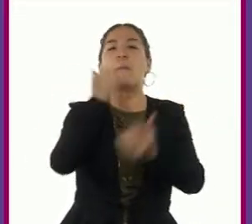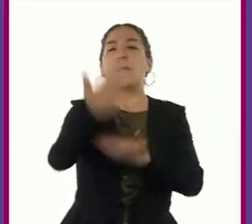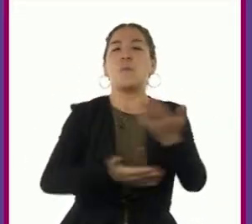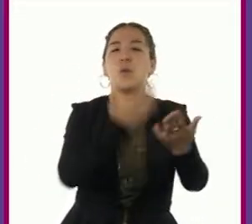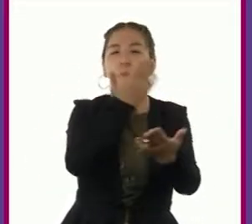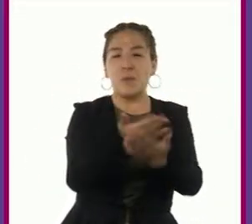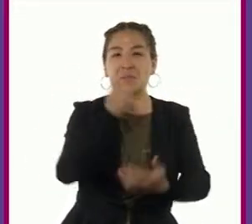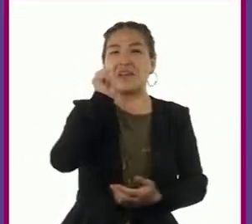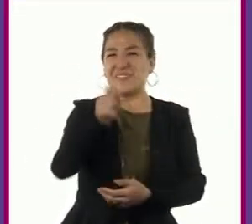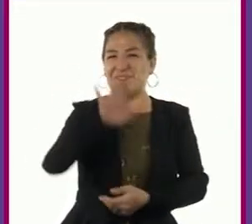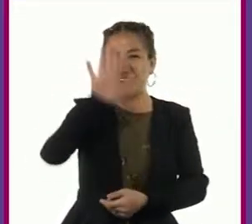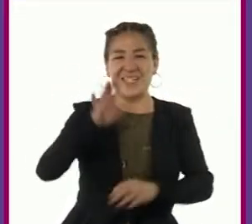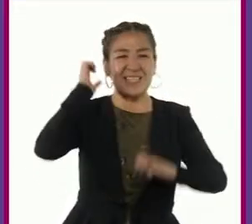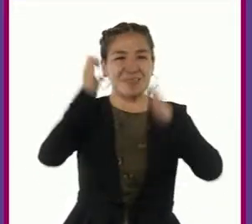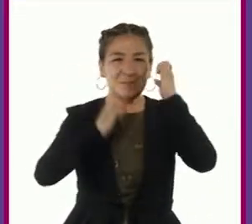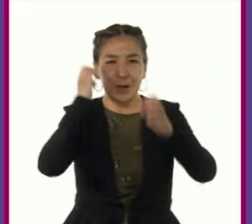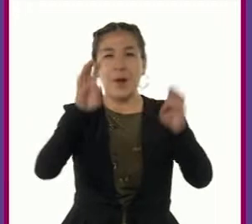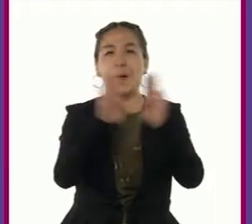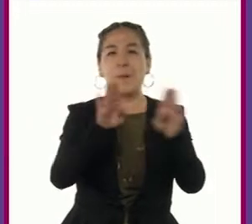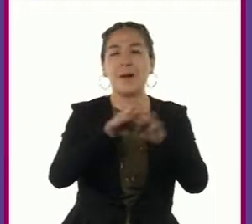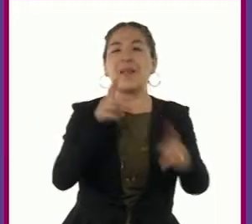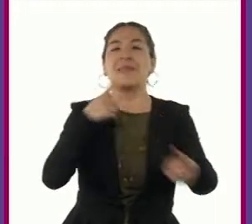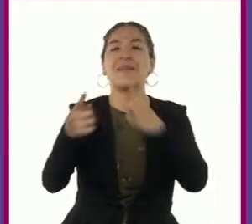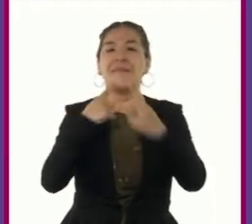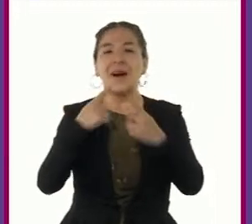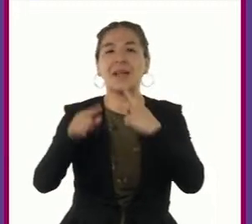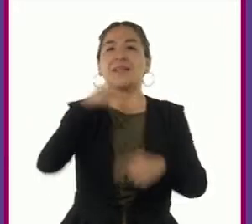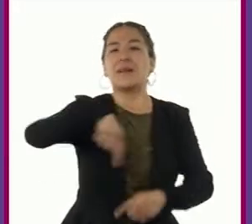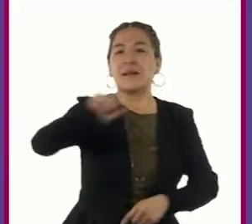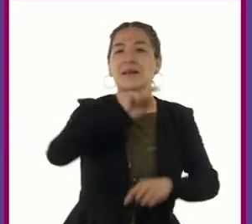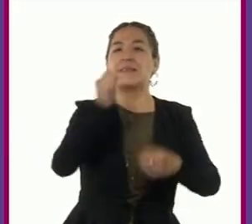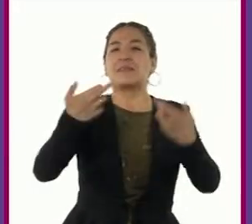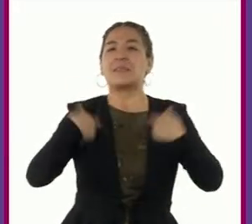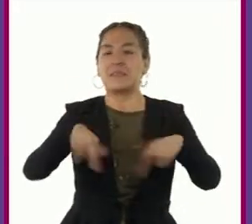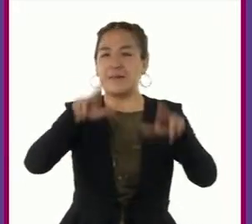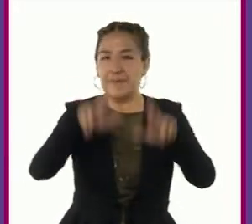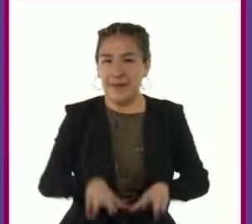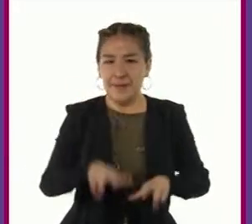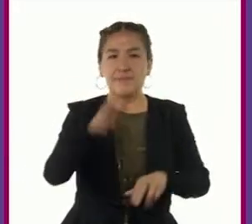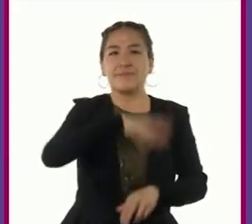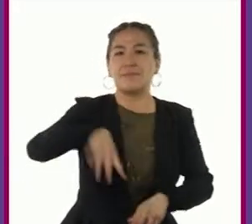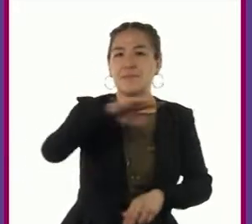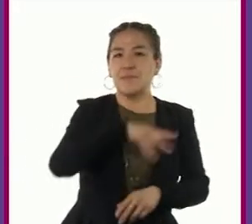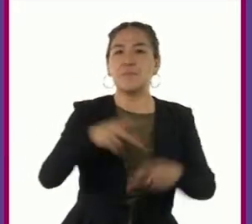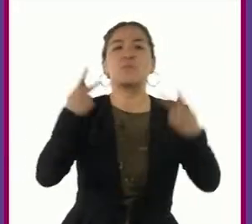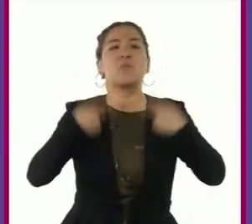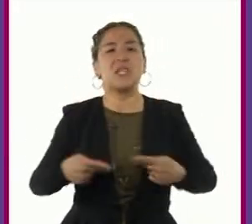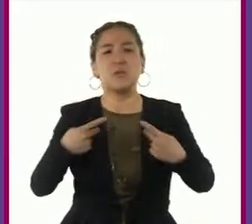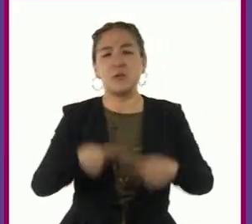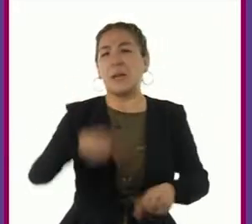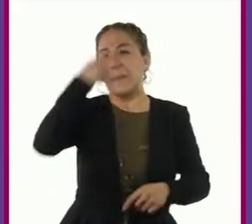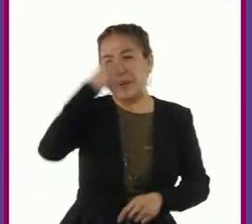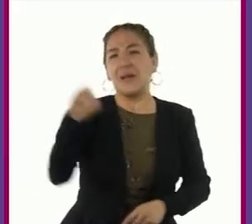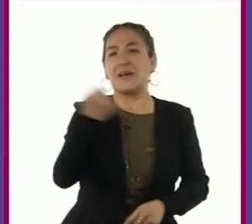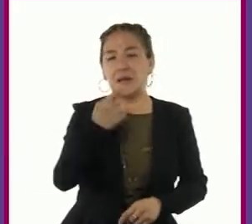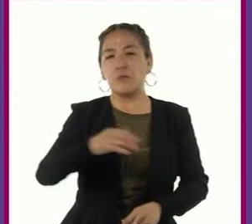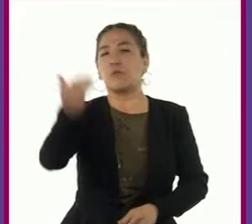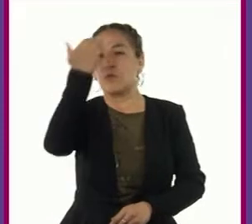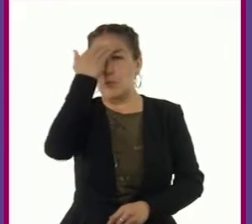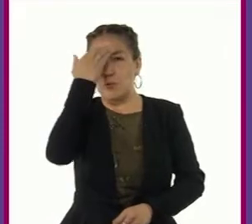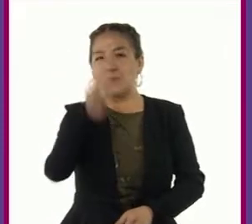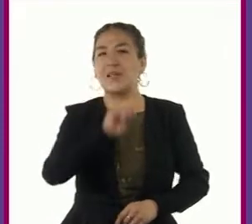gran exposición y se organizaban debates entre los representantes de cada planilla, siempre con el fin de darnos a